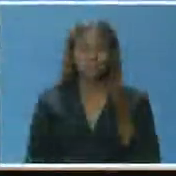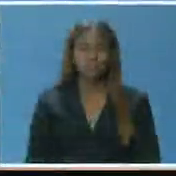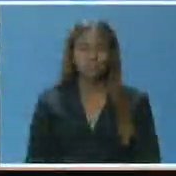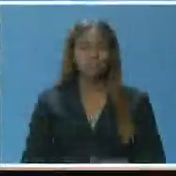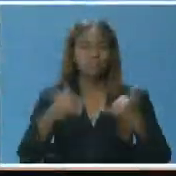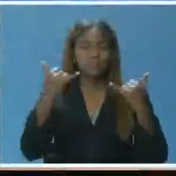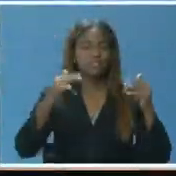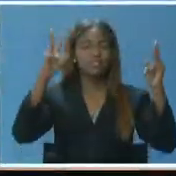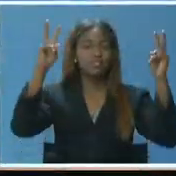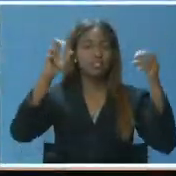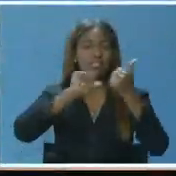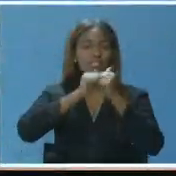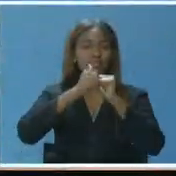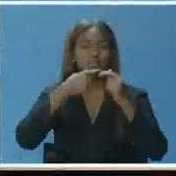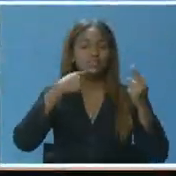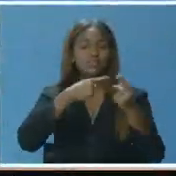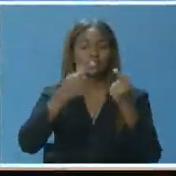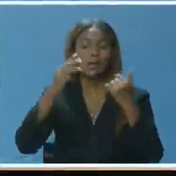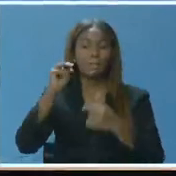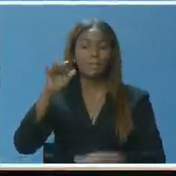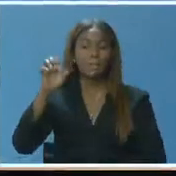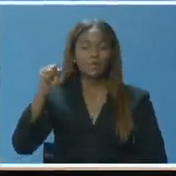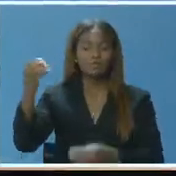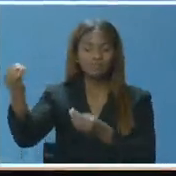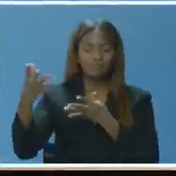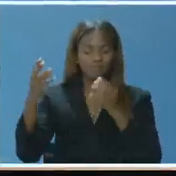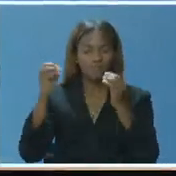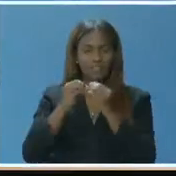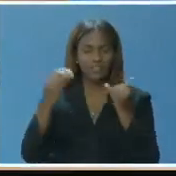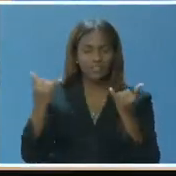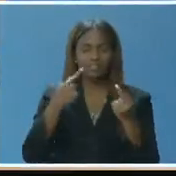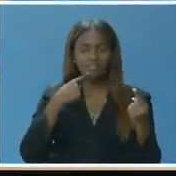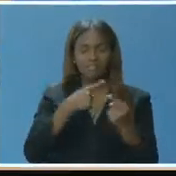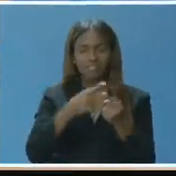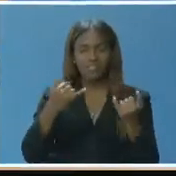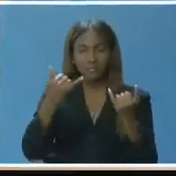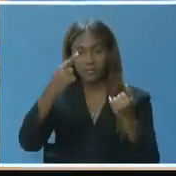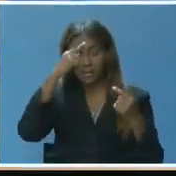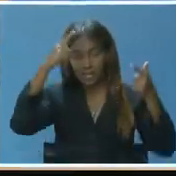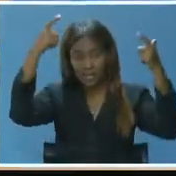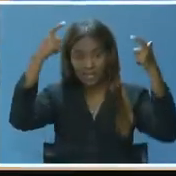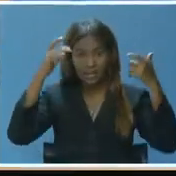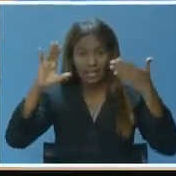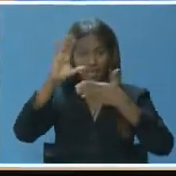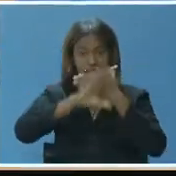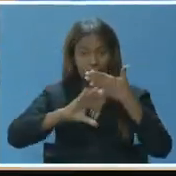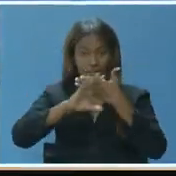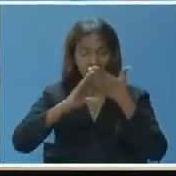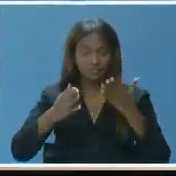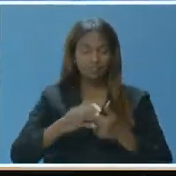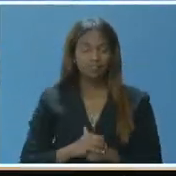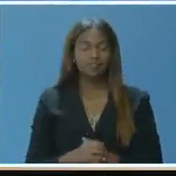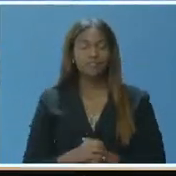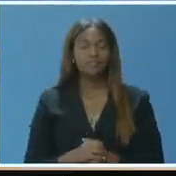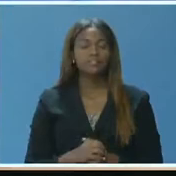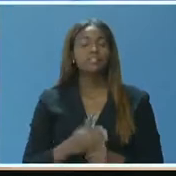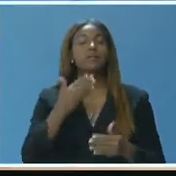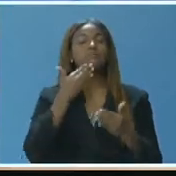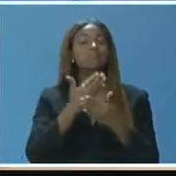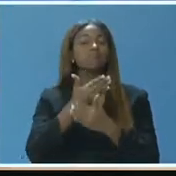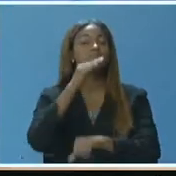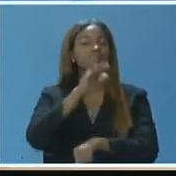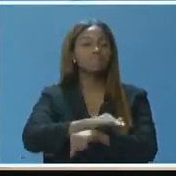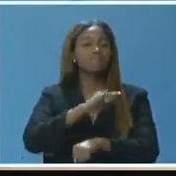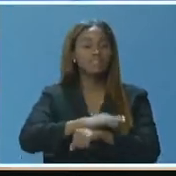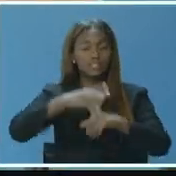Amigos, pasamos a las deportivas. Marcos Nibar ya está conmigo y tiene buenas noticias sobre nuestras reinas del Caribe. Hola, Marcos. Bienvenido. Así es, Rafaelina, muy buenas